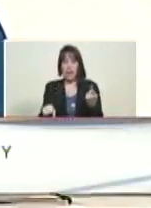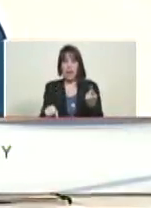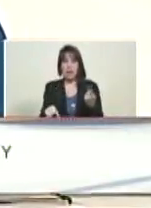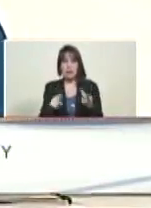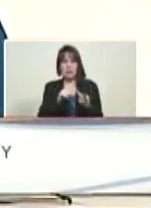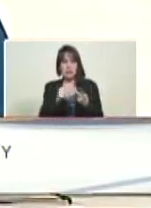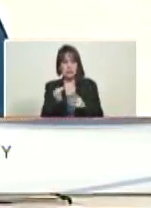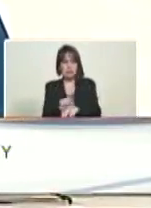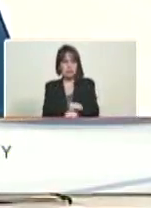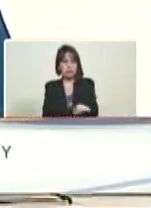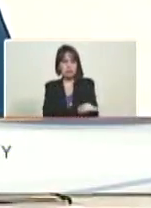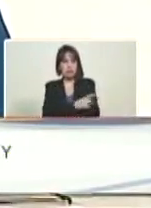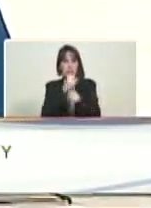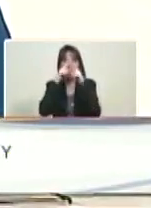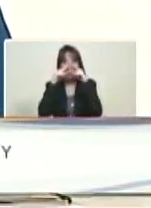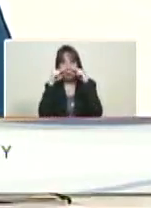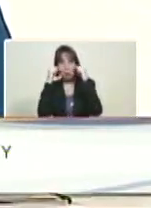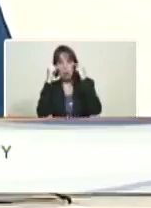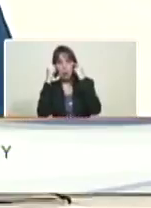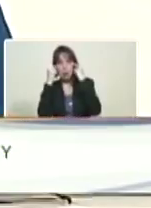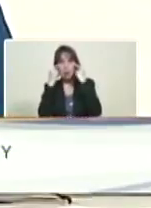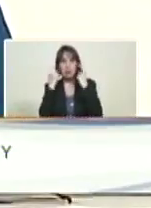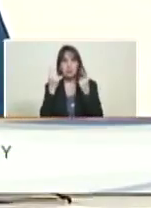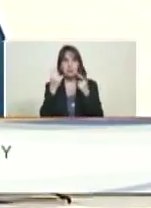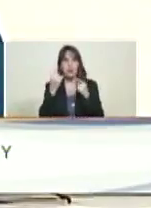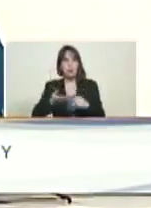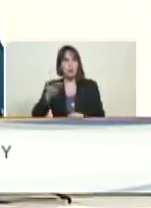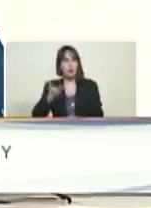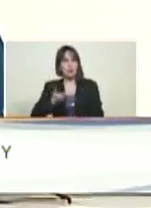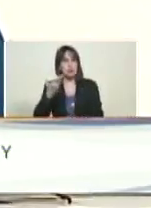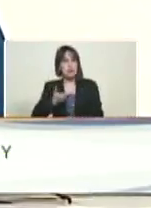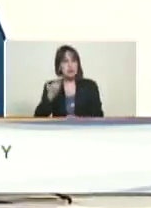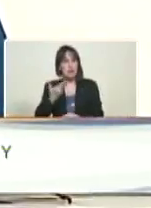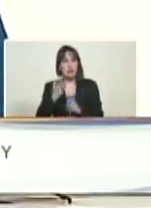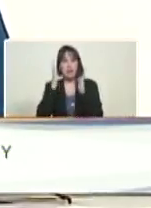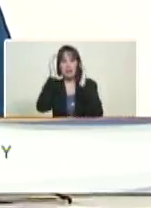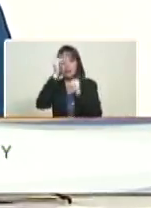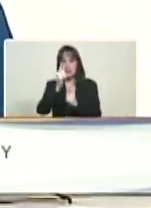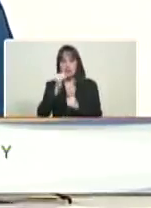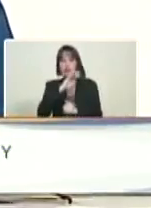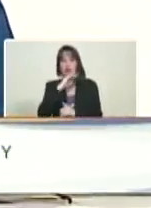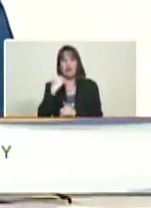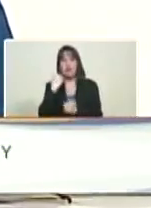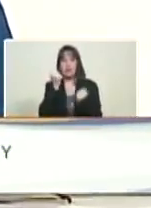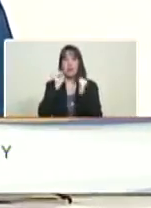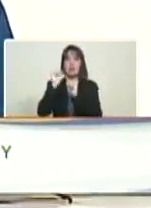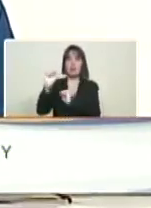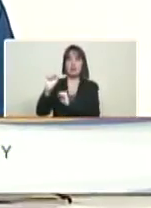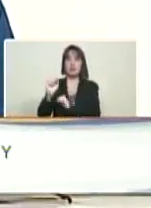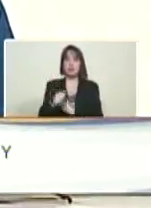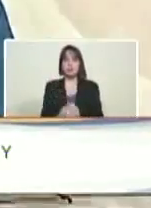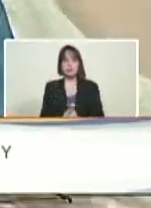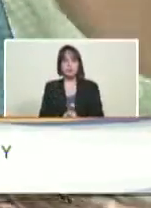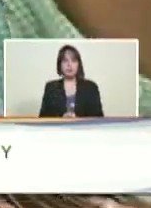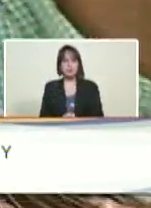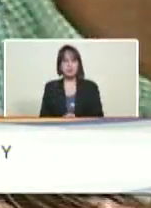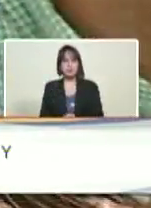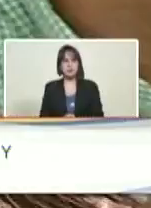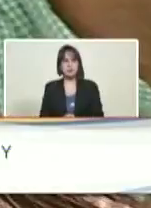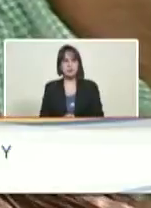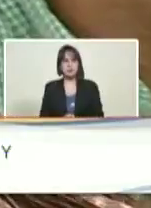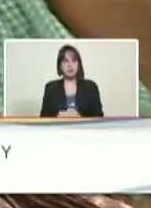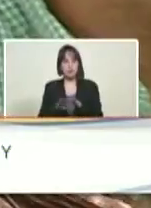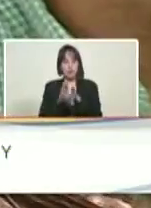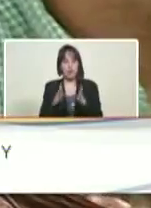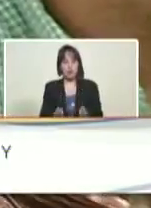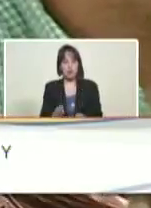sarampión, en hepatitis. Muy importante la red de atención de enfermedades, muy importante. En la mesa